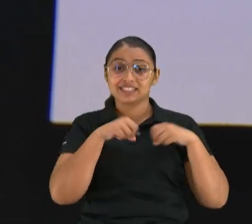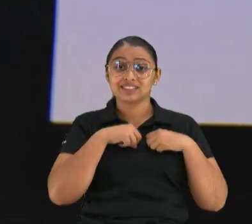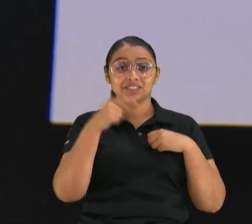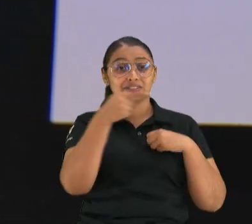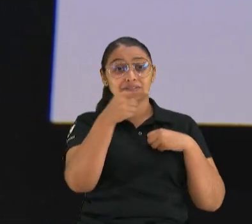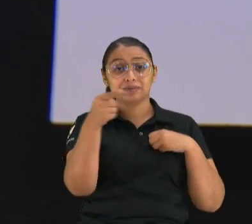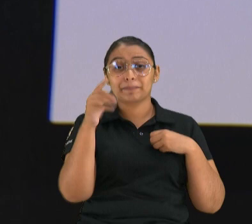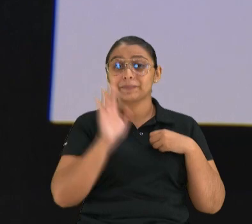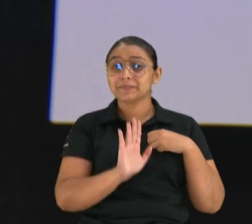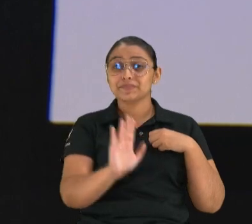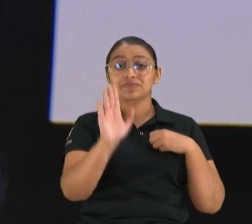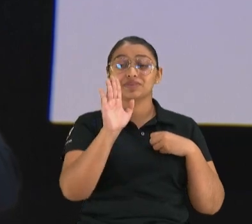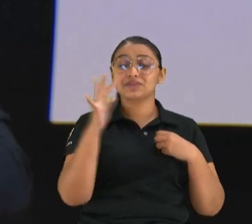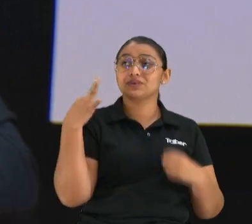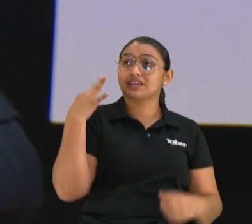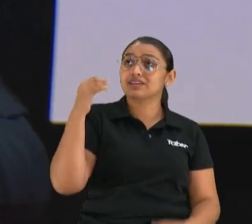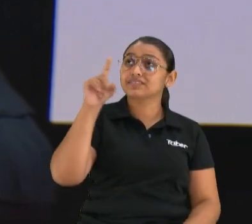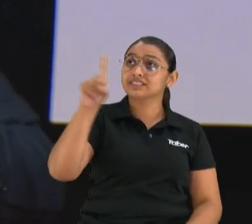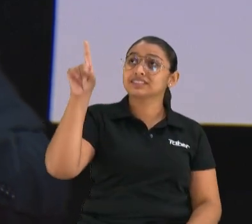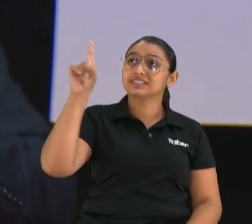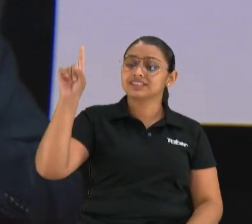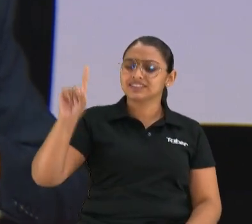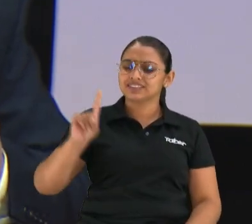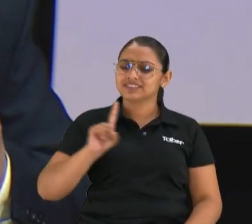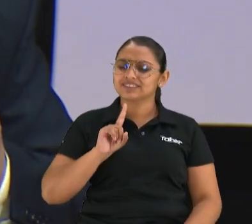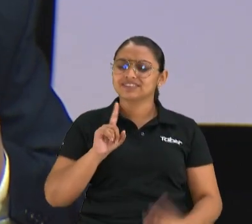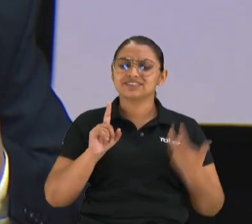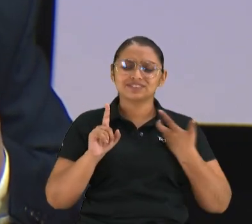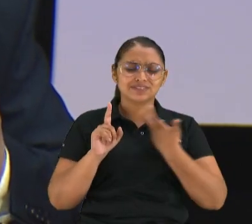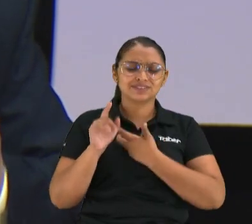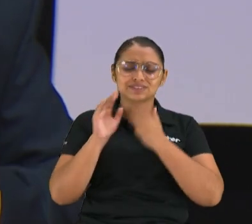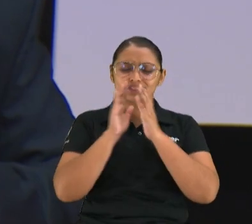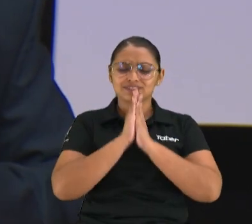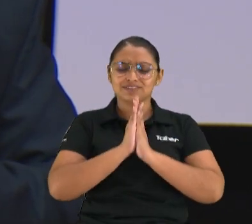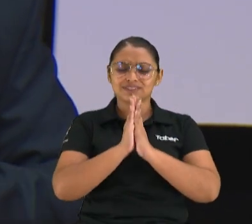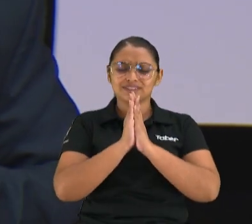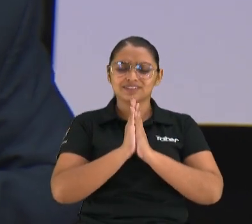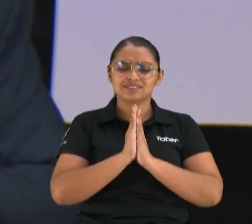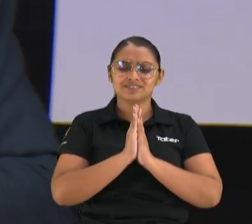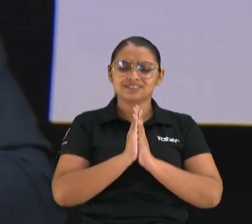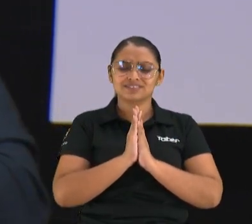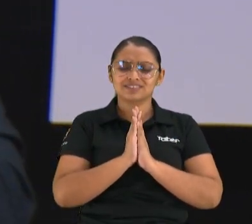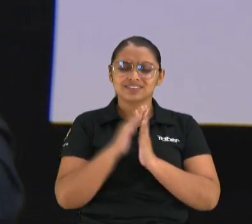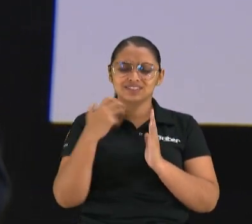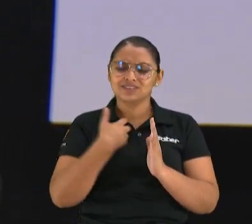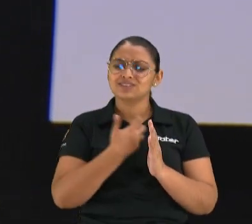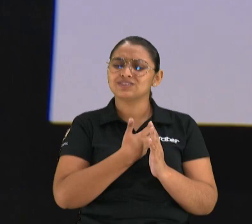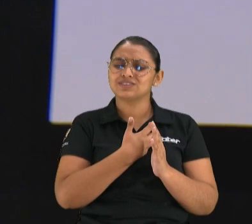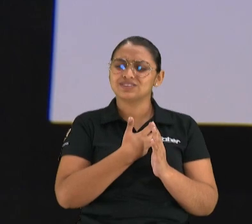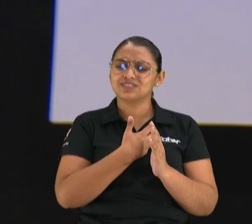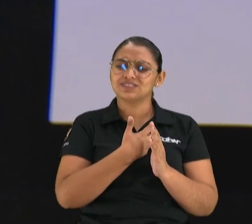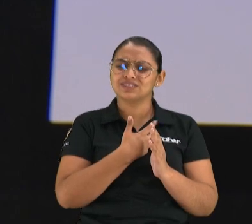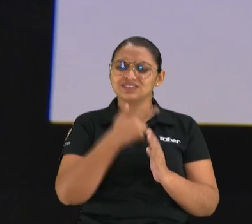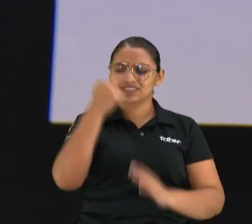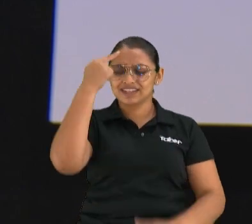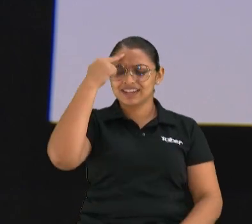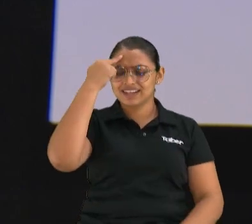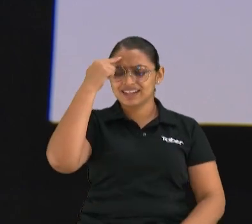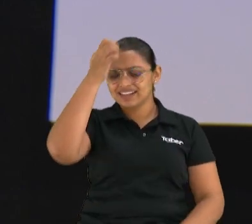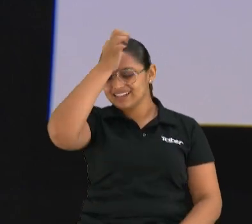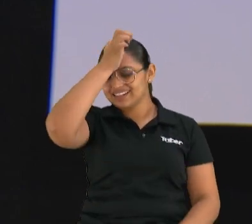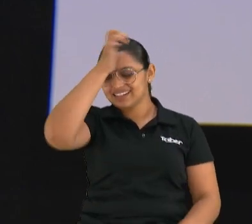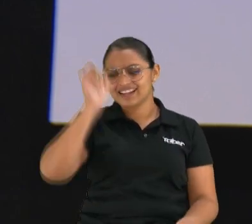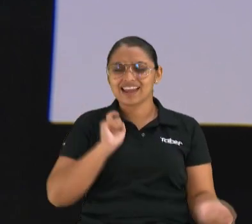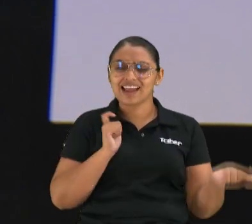le ha invitado a ser Señor y Salvador de su vida porque no oramos juntos y salimos de ese estado de una mente reprobada